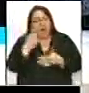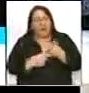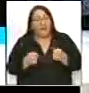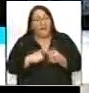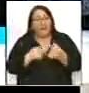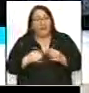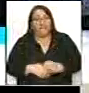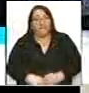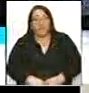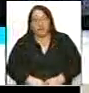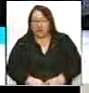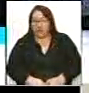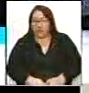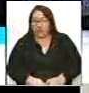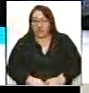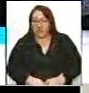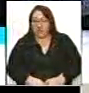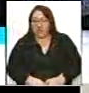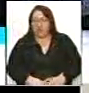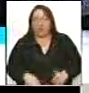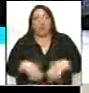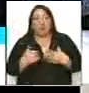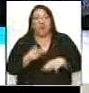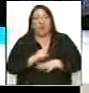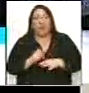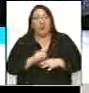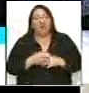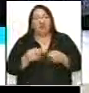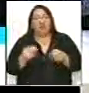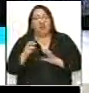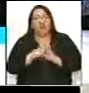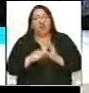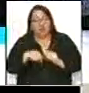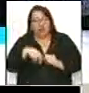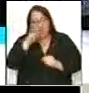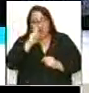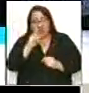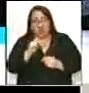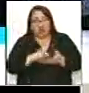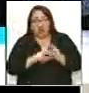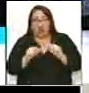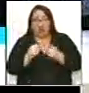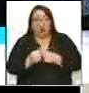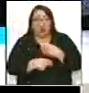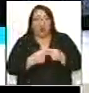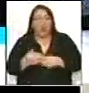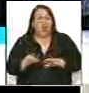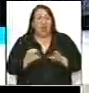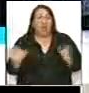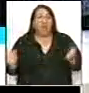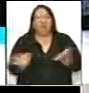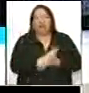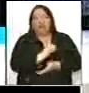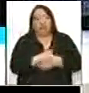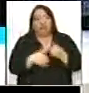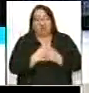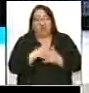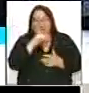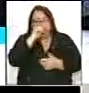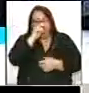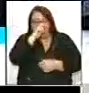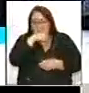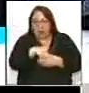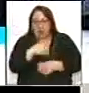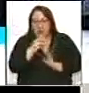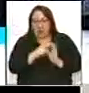todavía los partidos nacionales no han podido desarrollar en muchas de las regiones del país. Si no, los partidos nacionales habrían barrido en las últimas elecciones